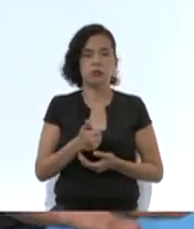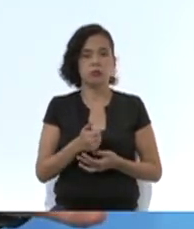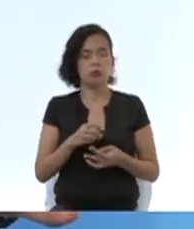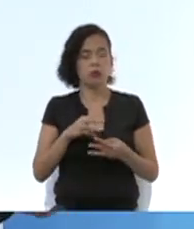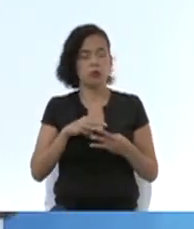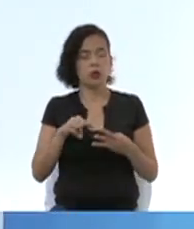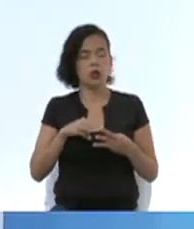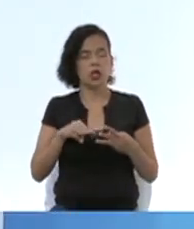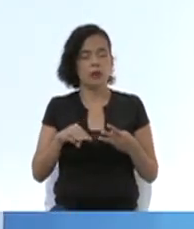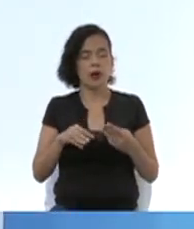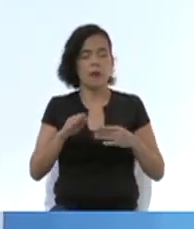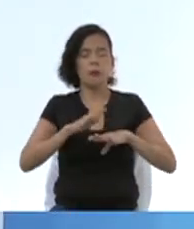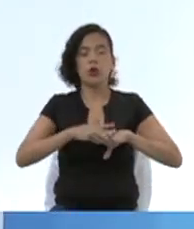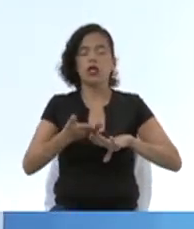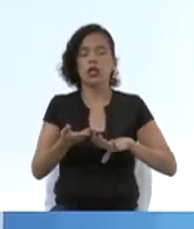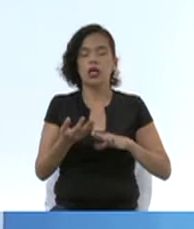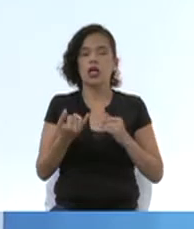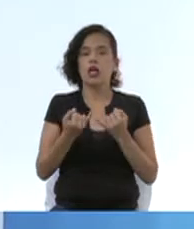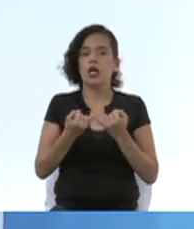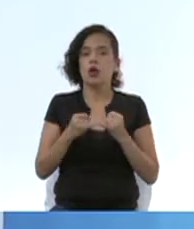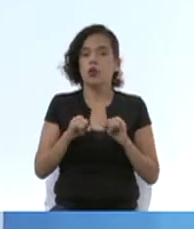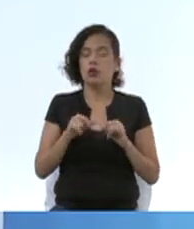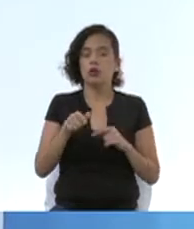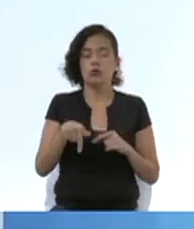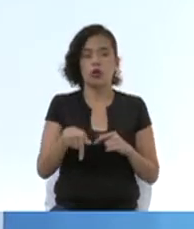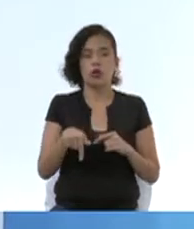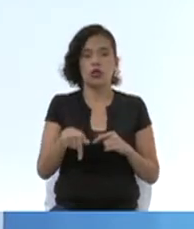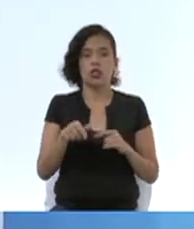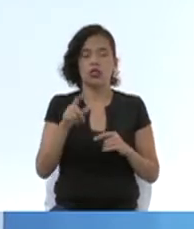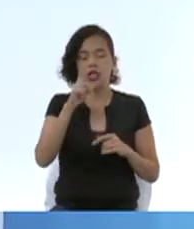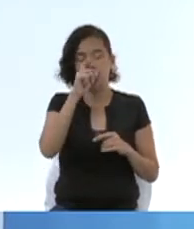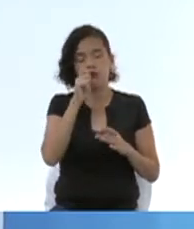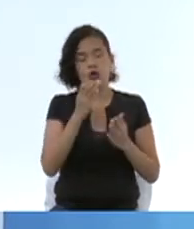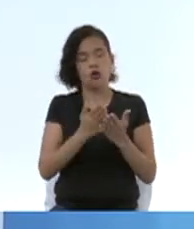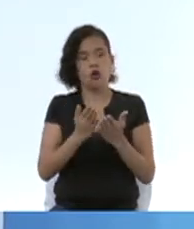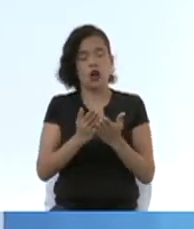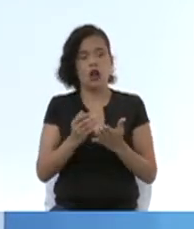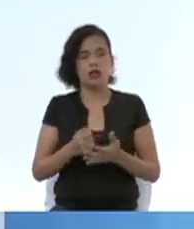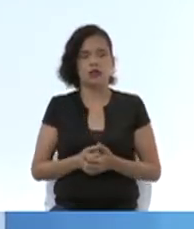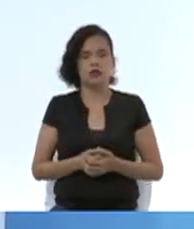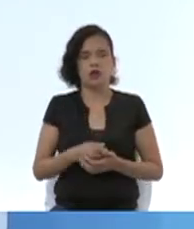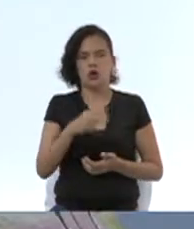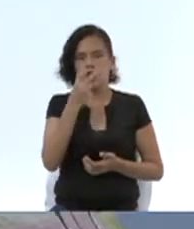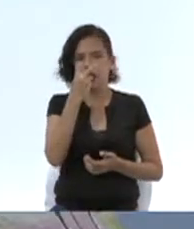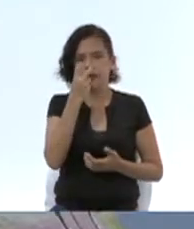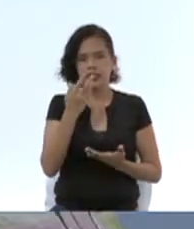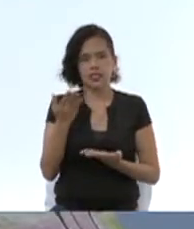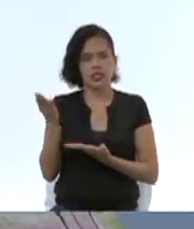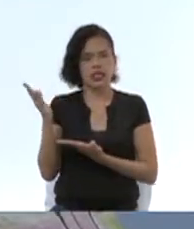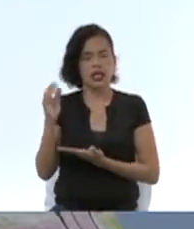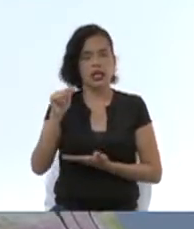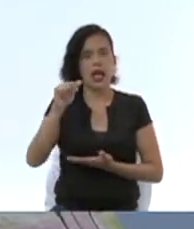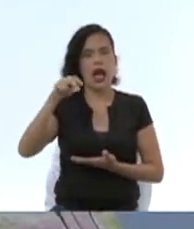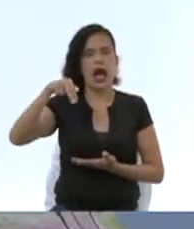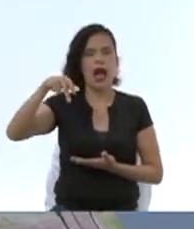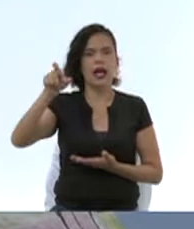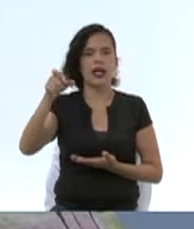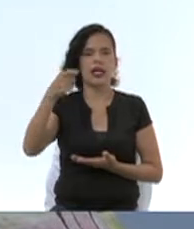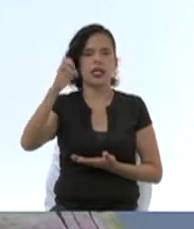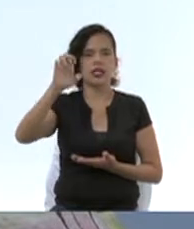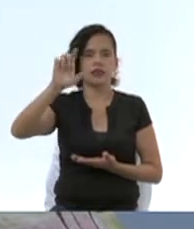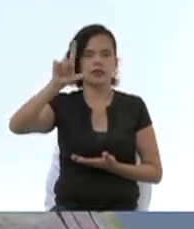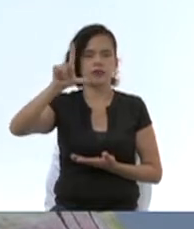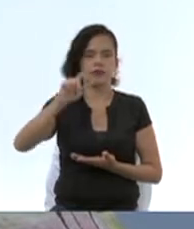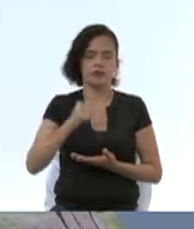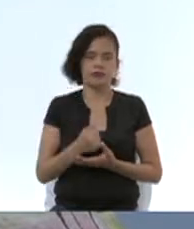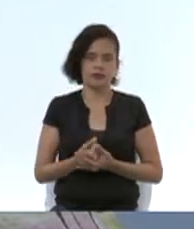porque es el último de esta temporada o de este año escolar, con la visita de Ángel David Gil, que nos viene